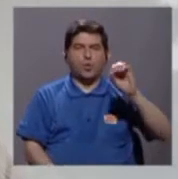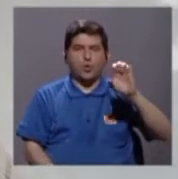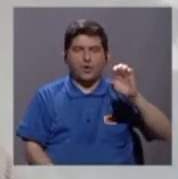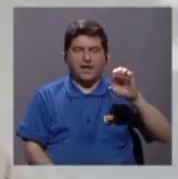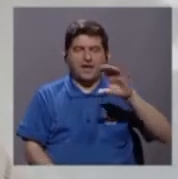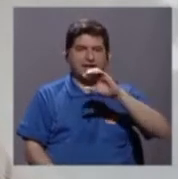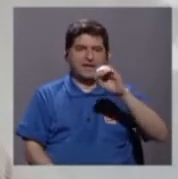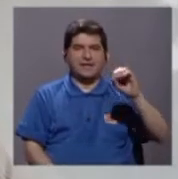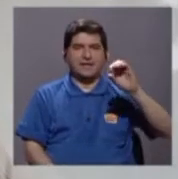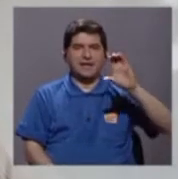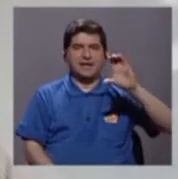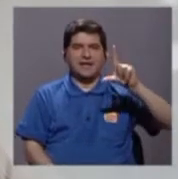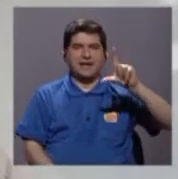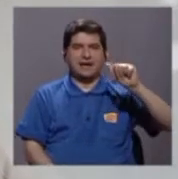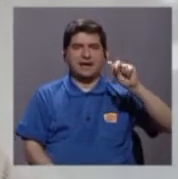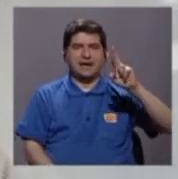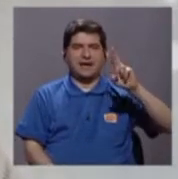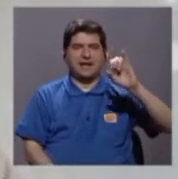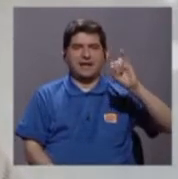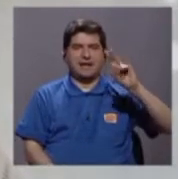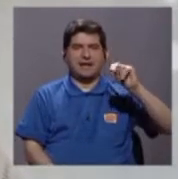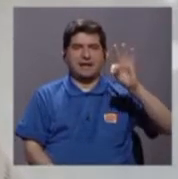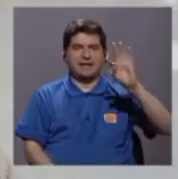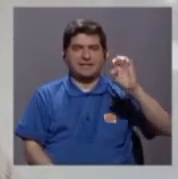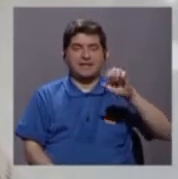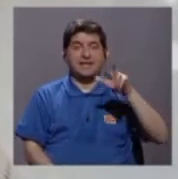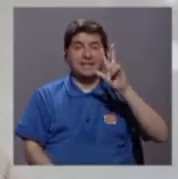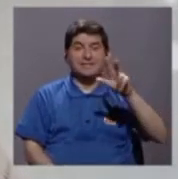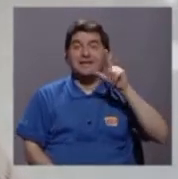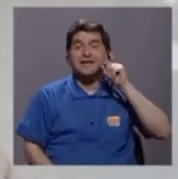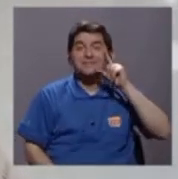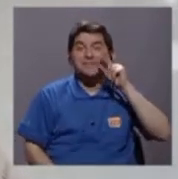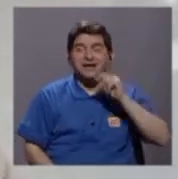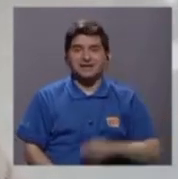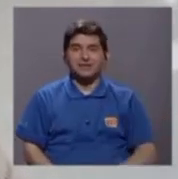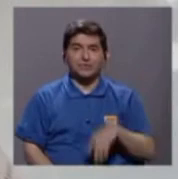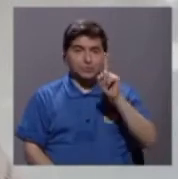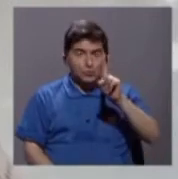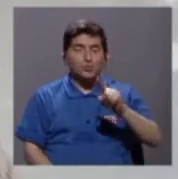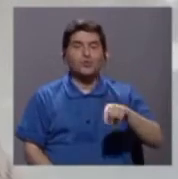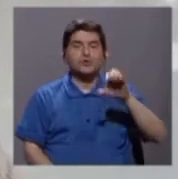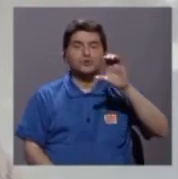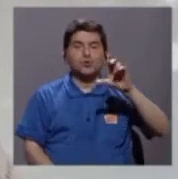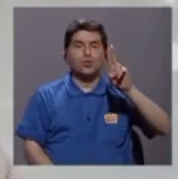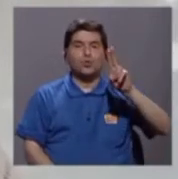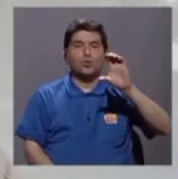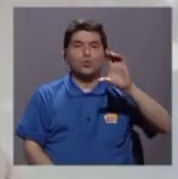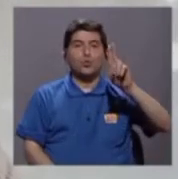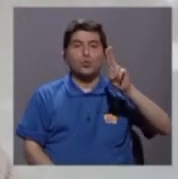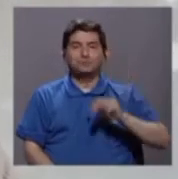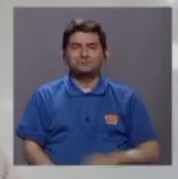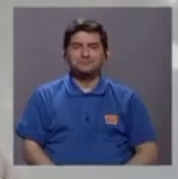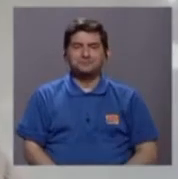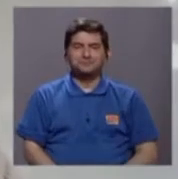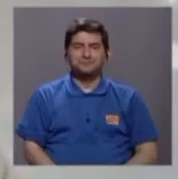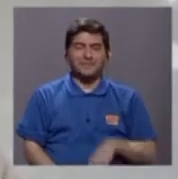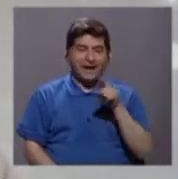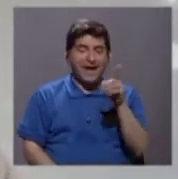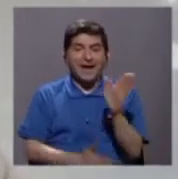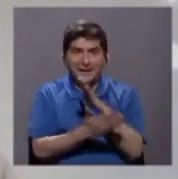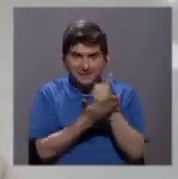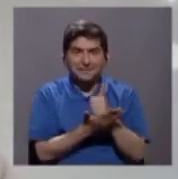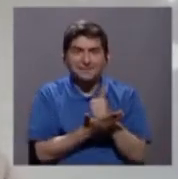donde hay tres pajaritos. Uno es el cucú, Entonces, hay una